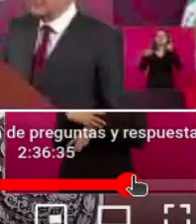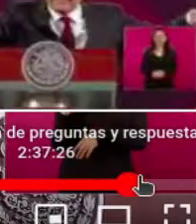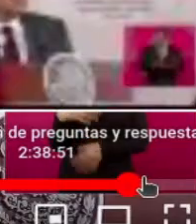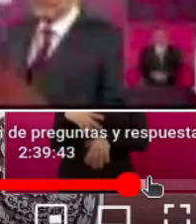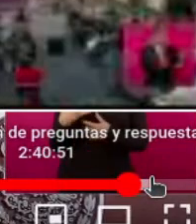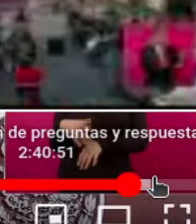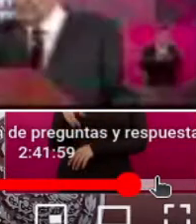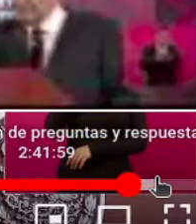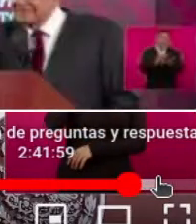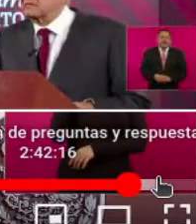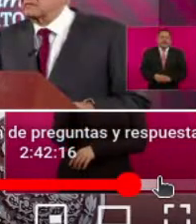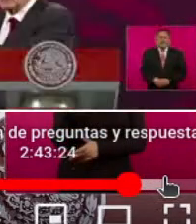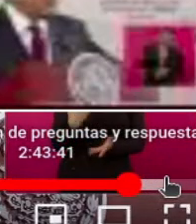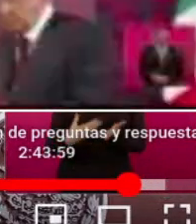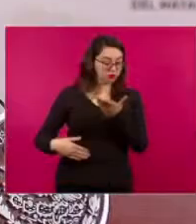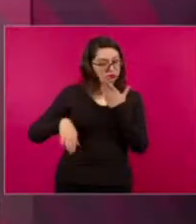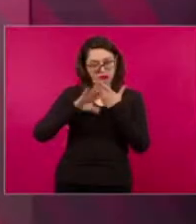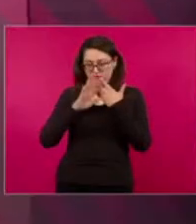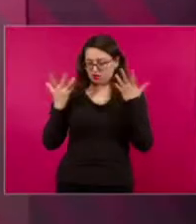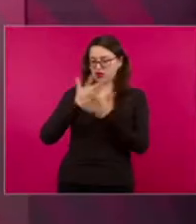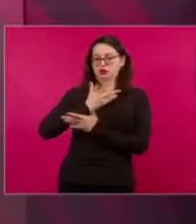boomerang,